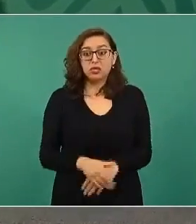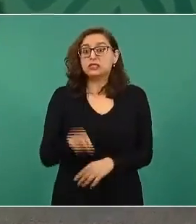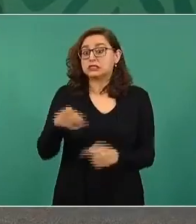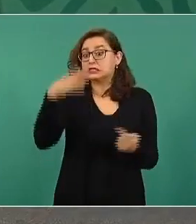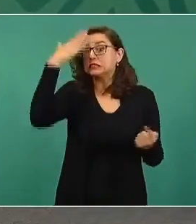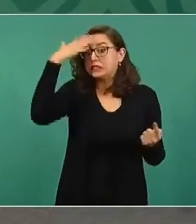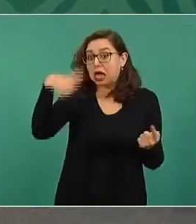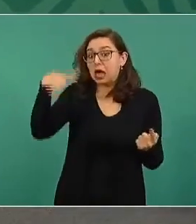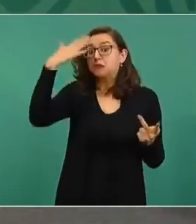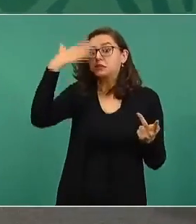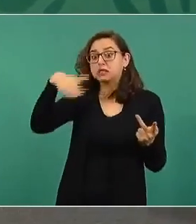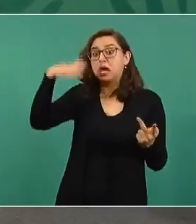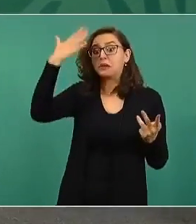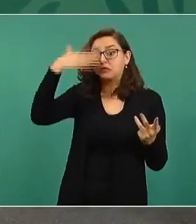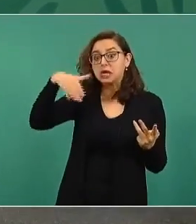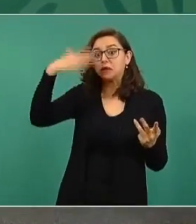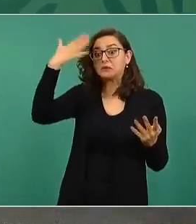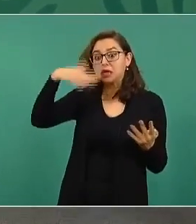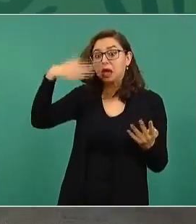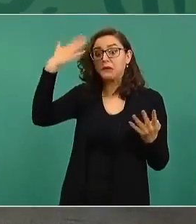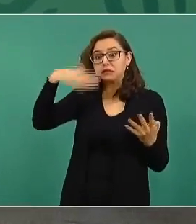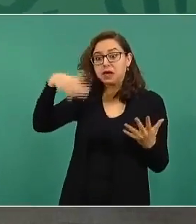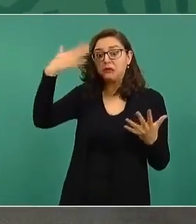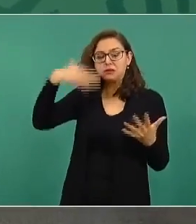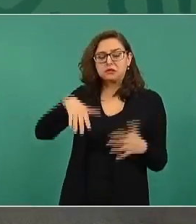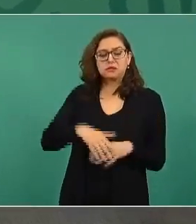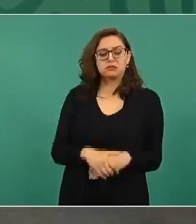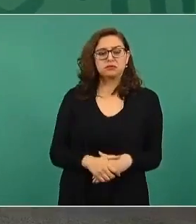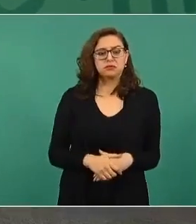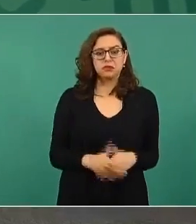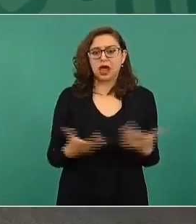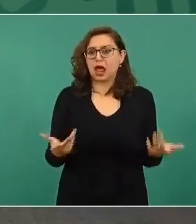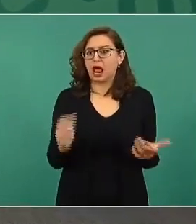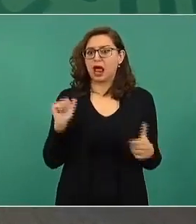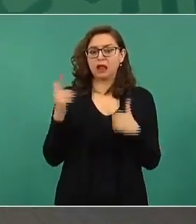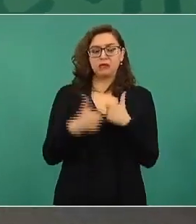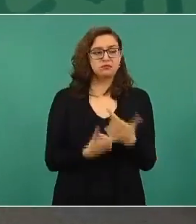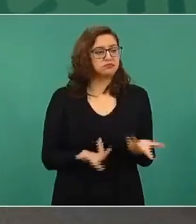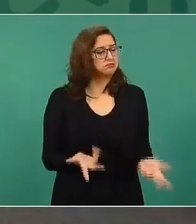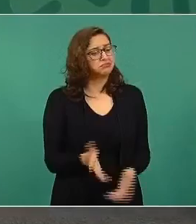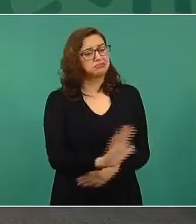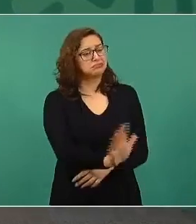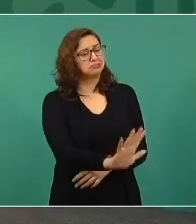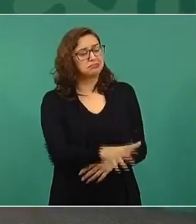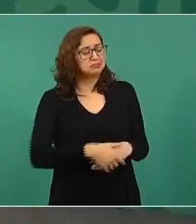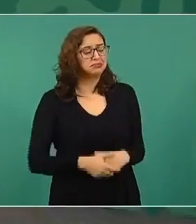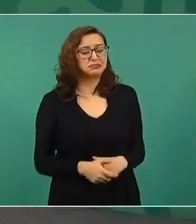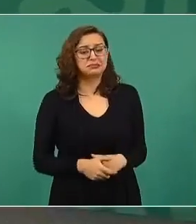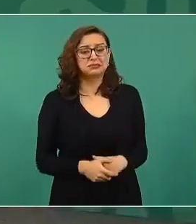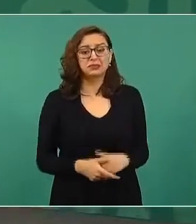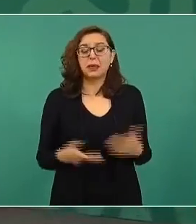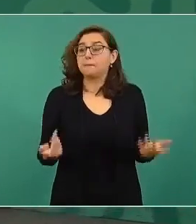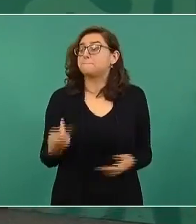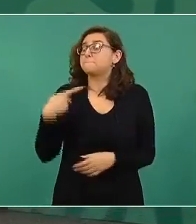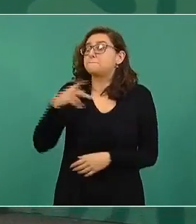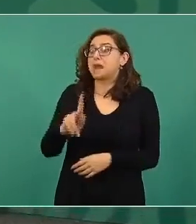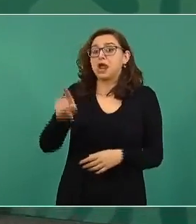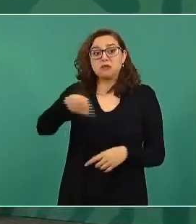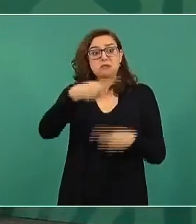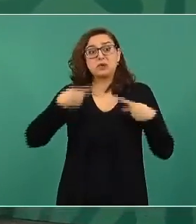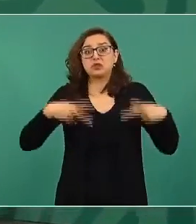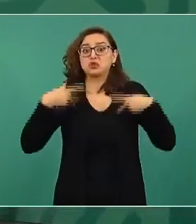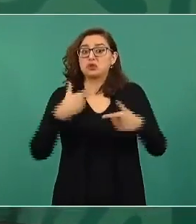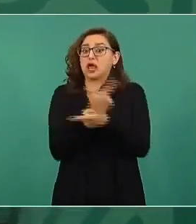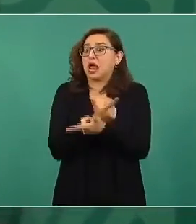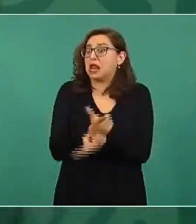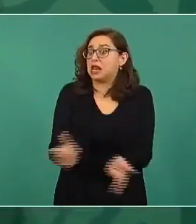que o hay algún trato o algún acuerdo? Pues no. Porque se está paseando libremente por su mano.